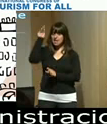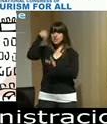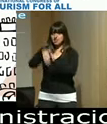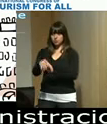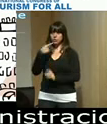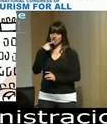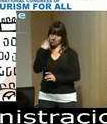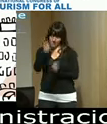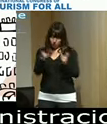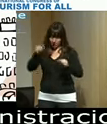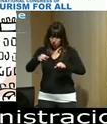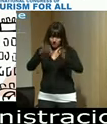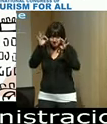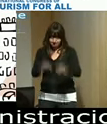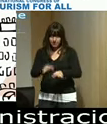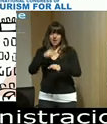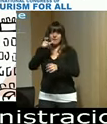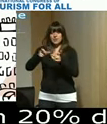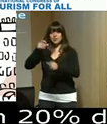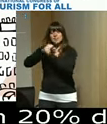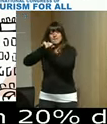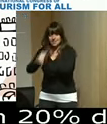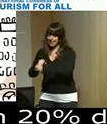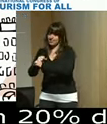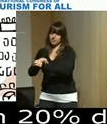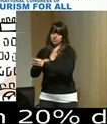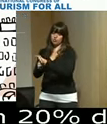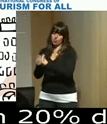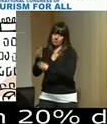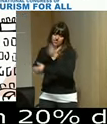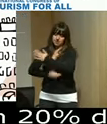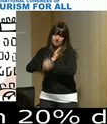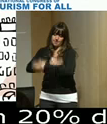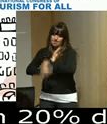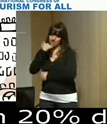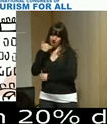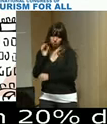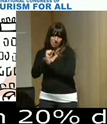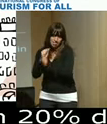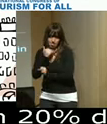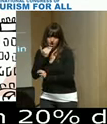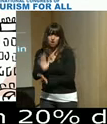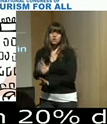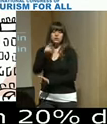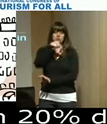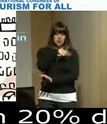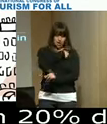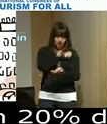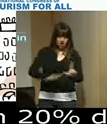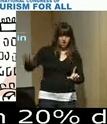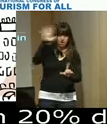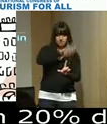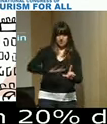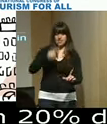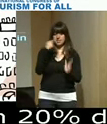personas dependientes que lógicamente tienen algún tipo de discapacidad o de dependencia. En España, según los datos del INE, el número de personas